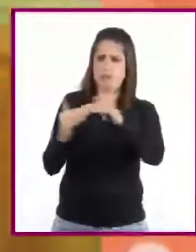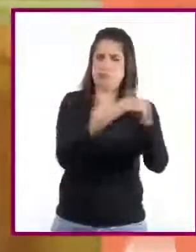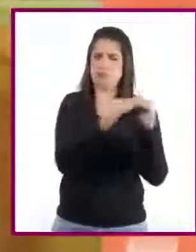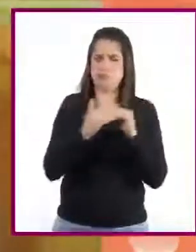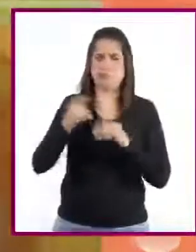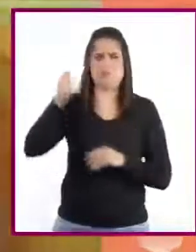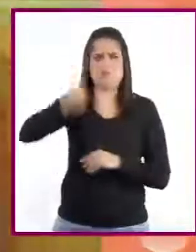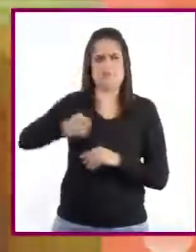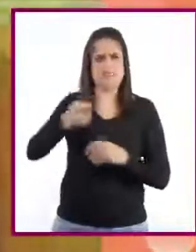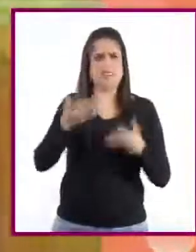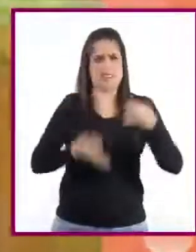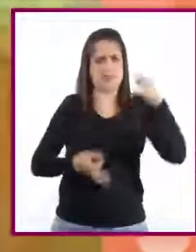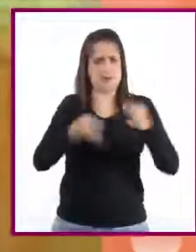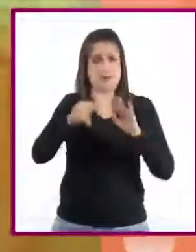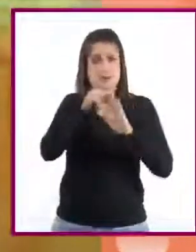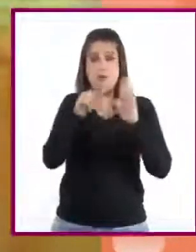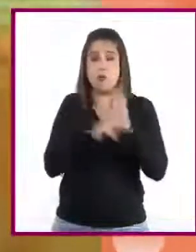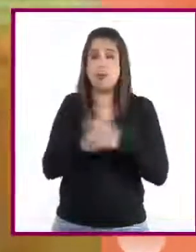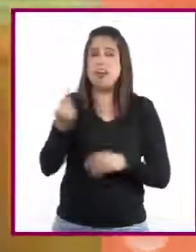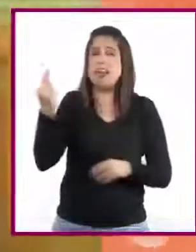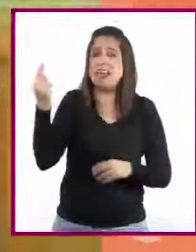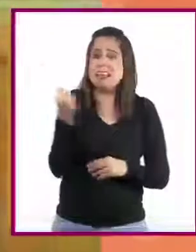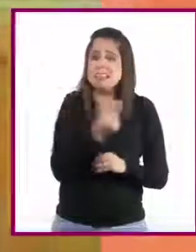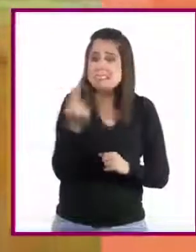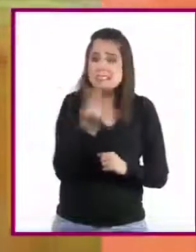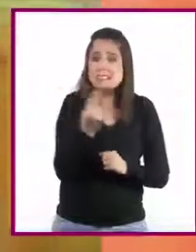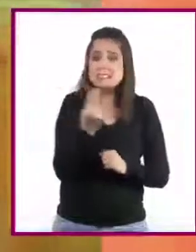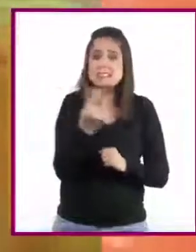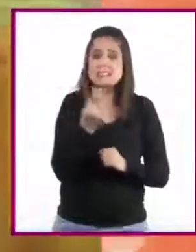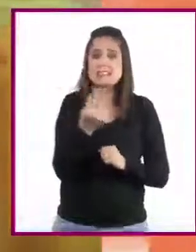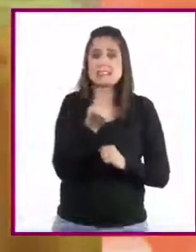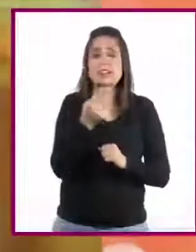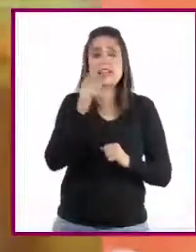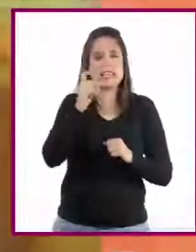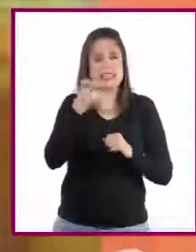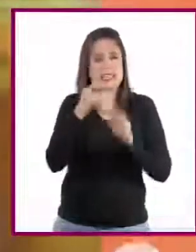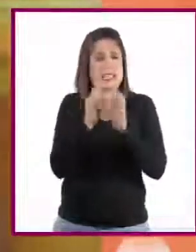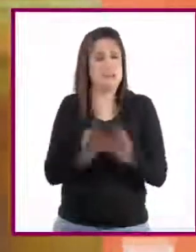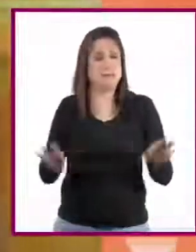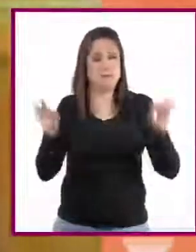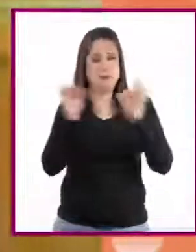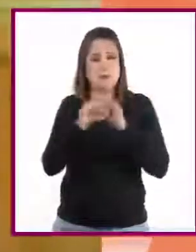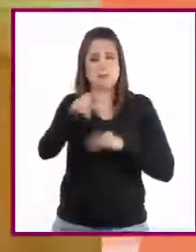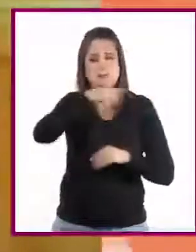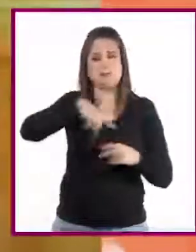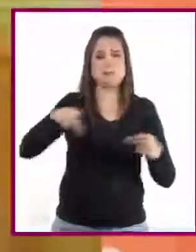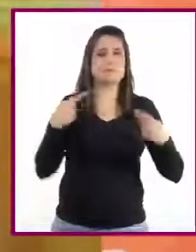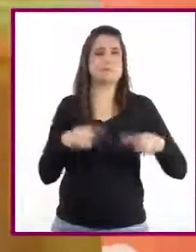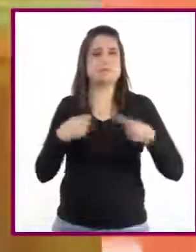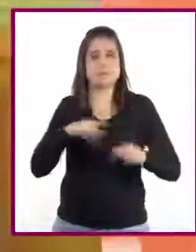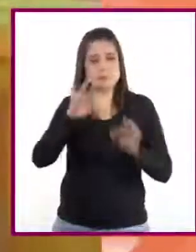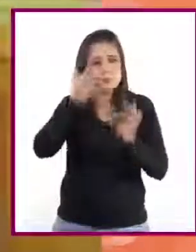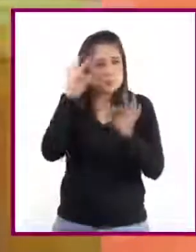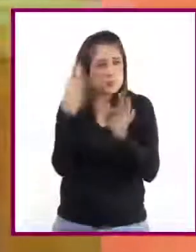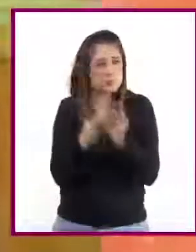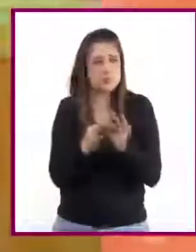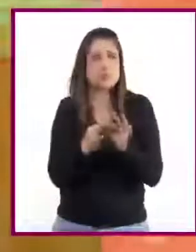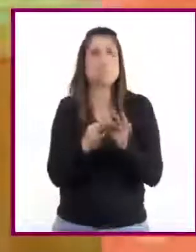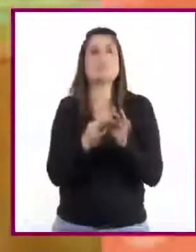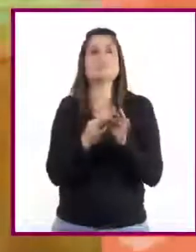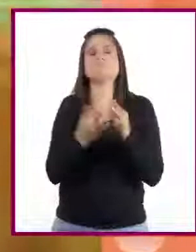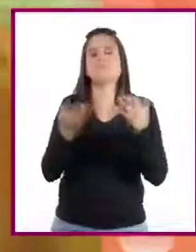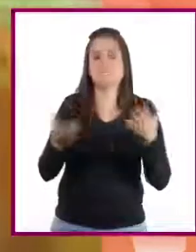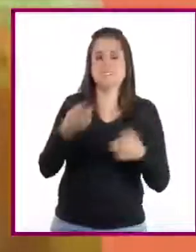antes, ¿no?, que una norma es necesaria y que es imprescindible que todas las personas la cumplan, bueno,